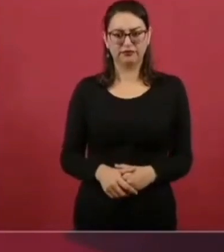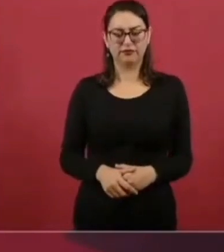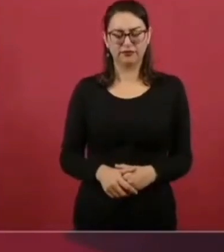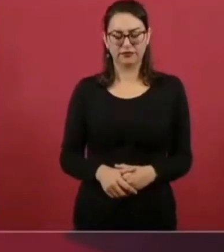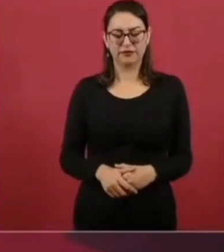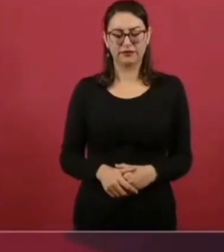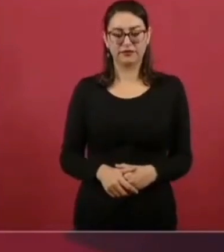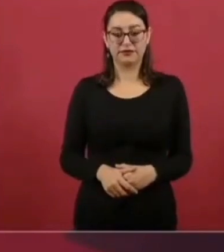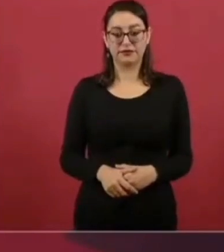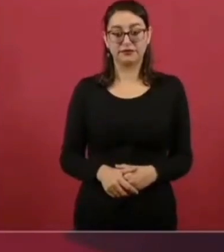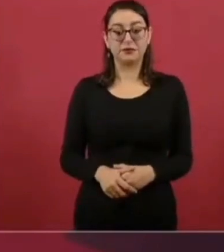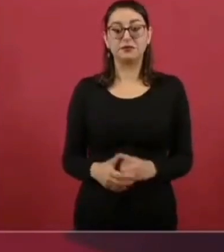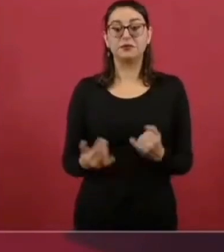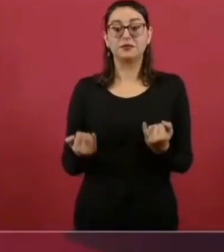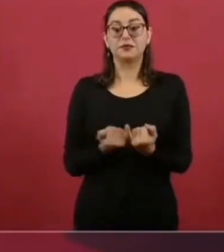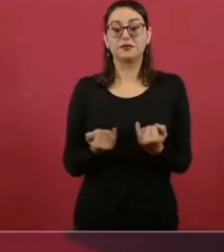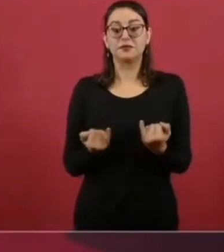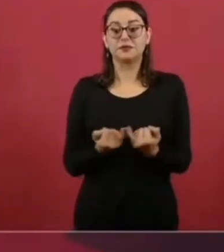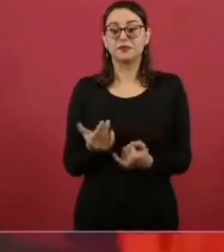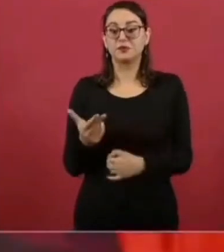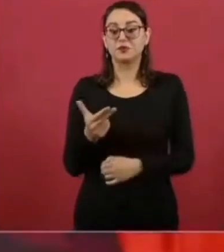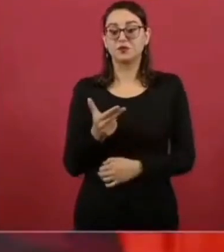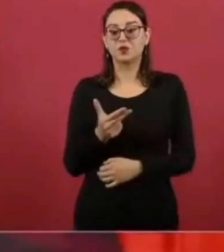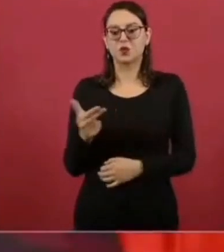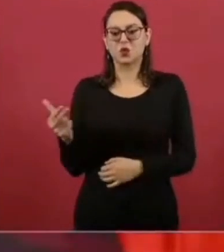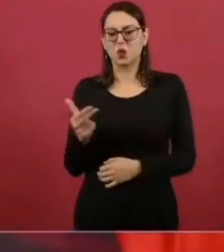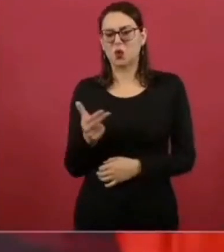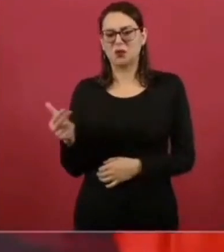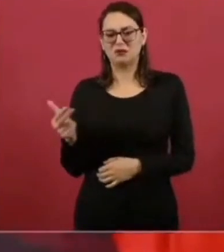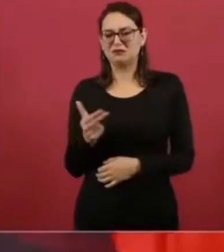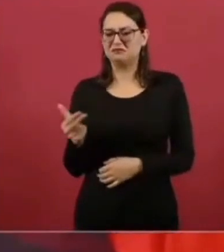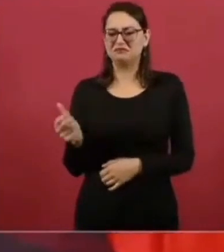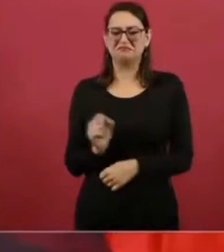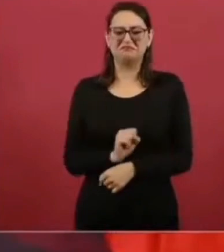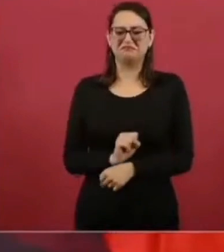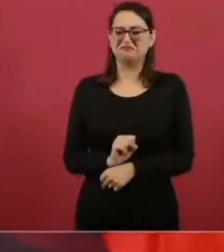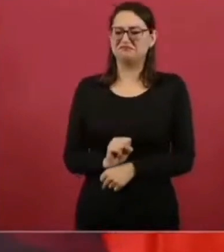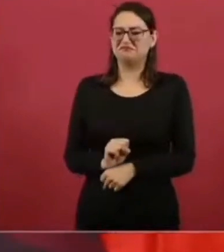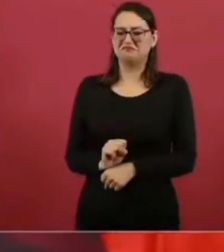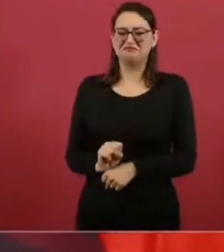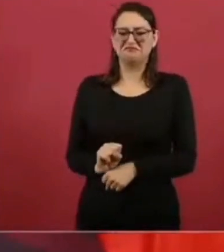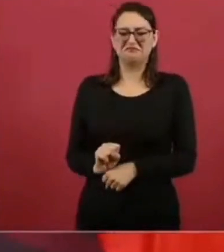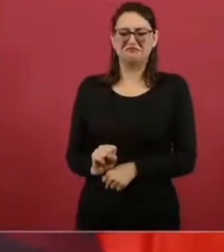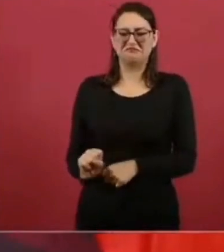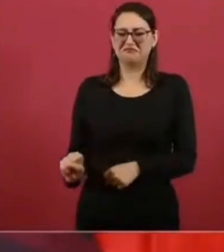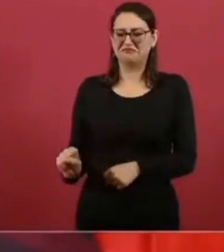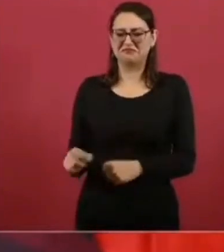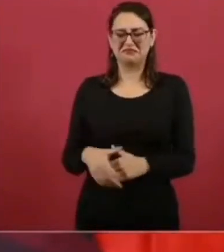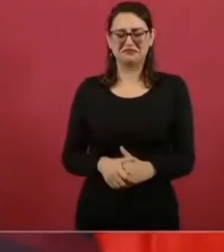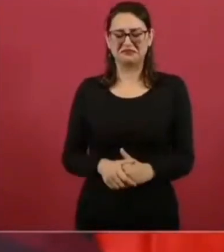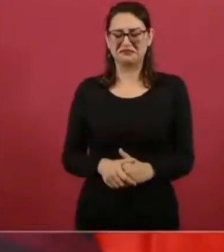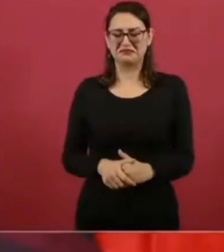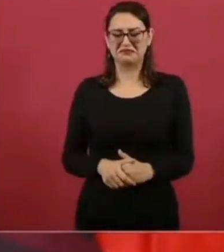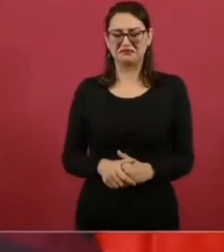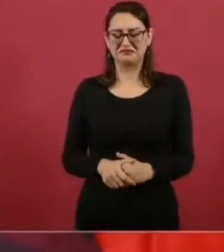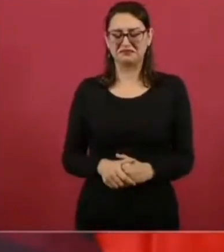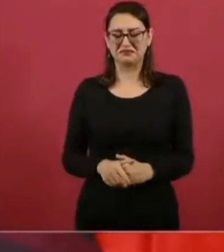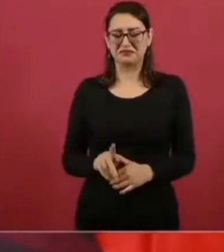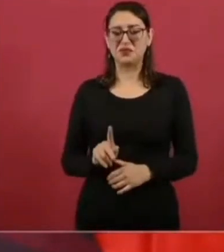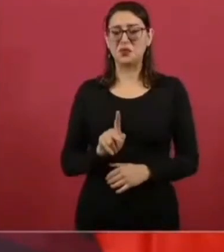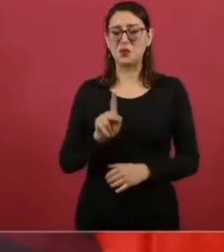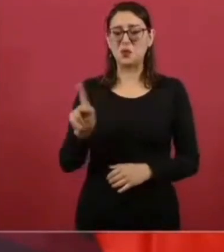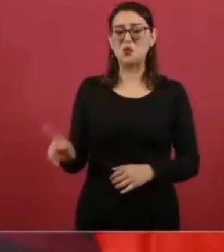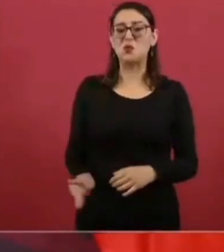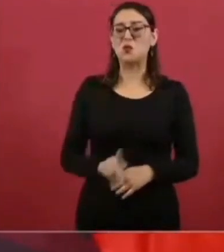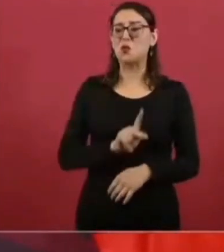lo mismo hoteles. Me he quedado a dormir en los pueblos